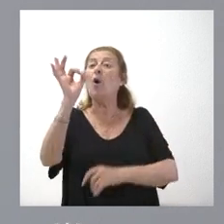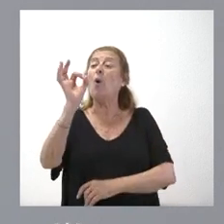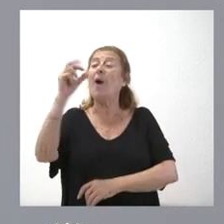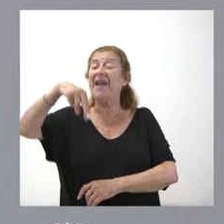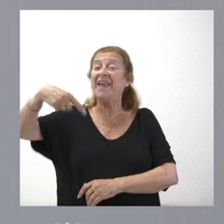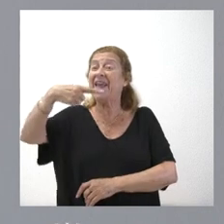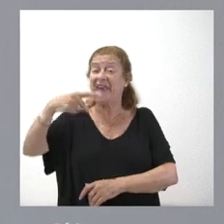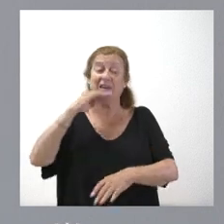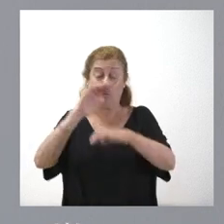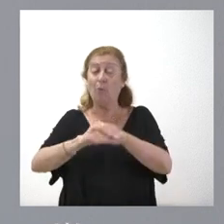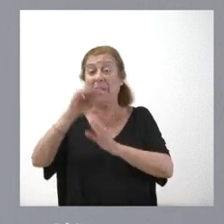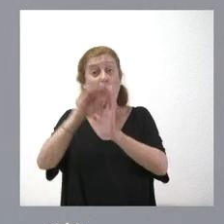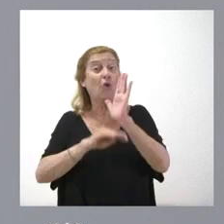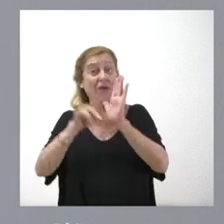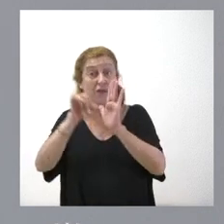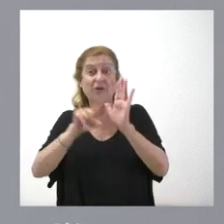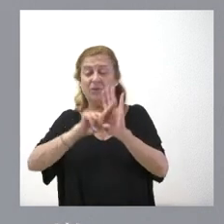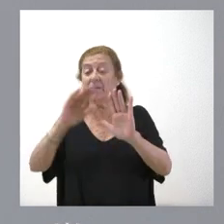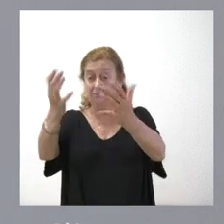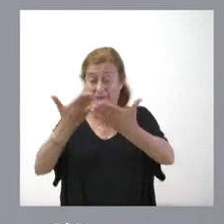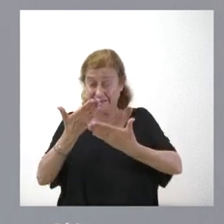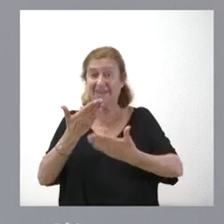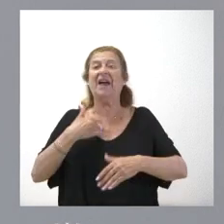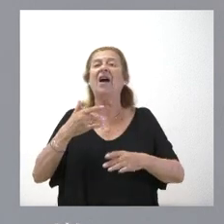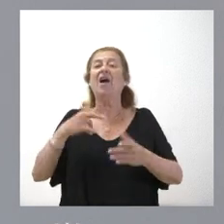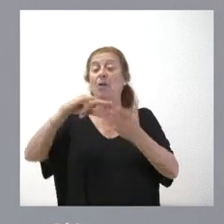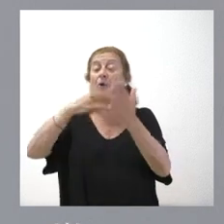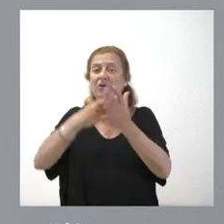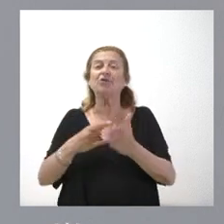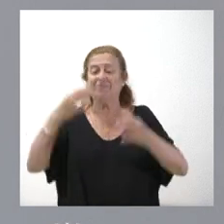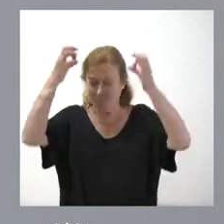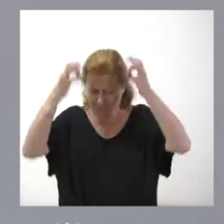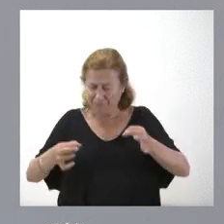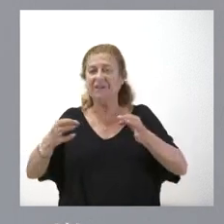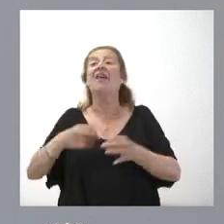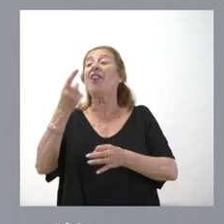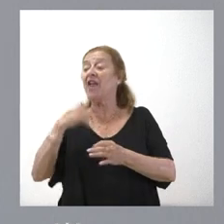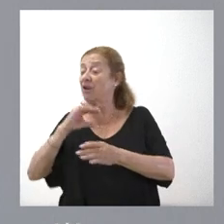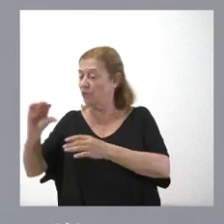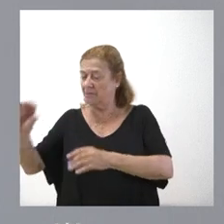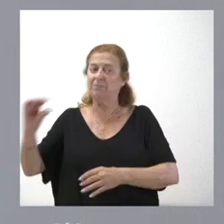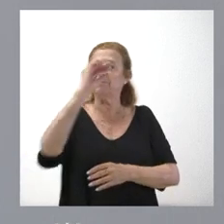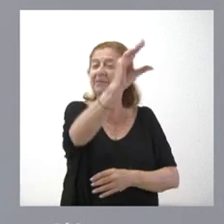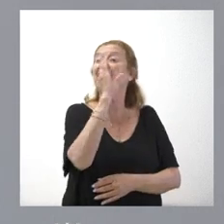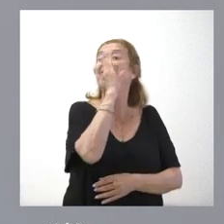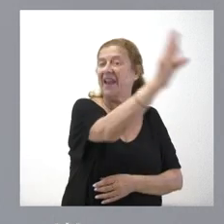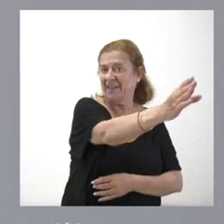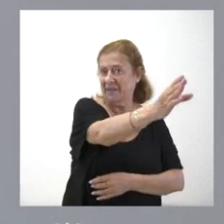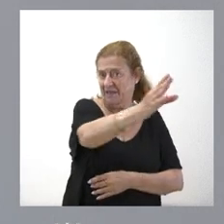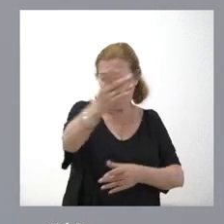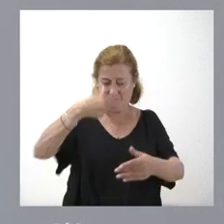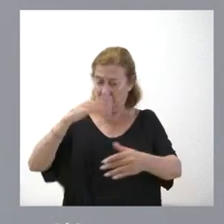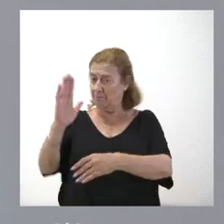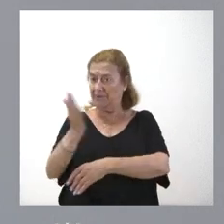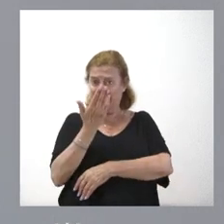que cumpliendo las iones han presentado proyectos que ofrecen garantías de llegar estas cantidades al territorio las que se nos han presentado y